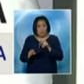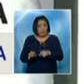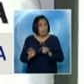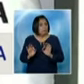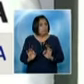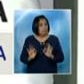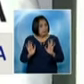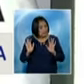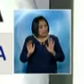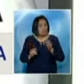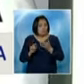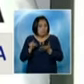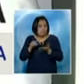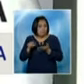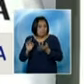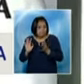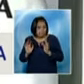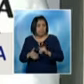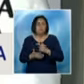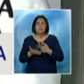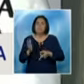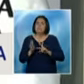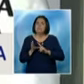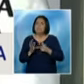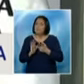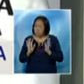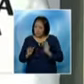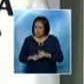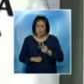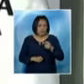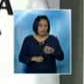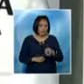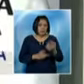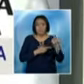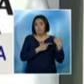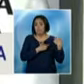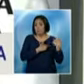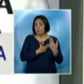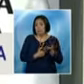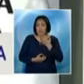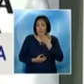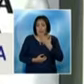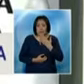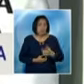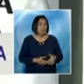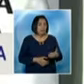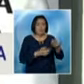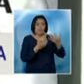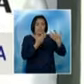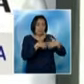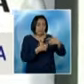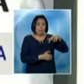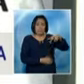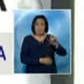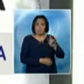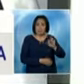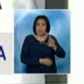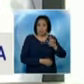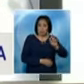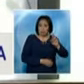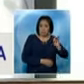y observaciones. ¿Qué significa esto? Que es responsabilidad de Petroperú que antes de